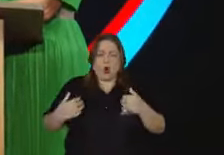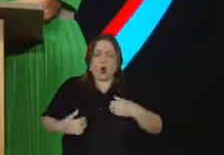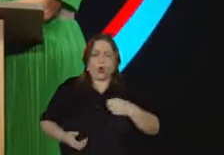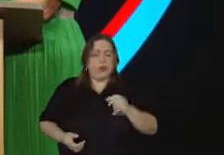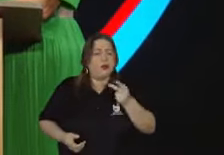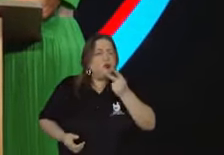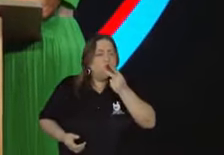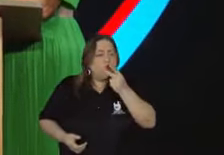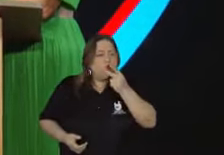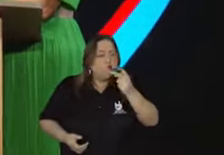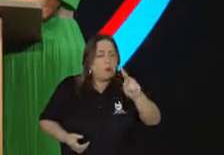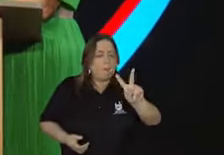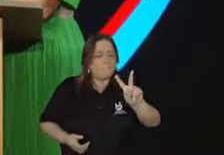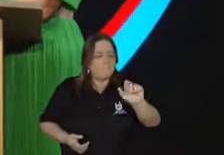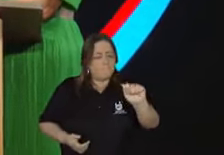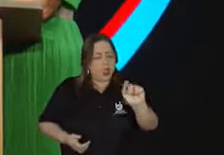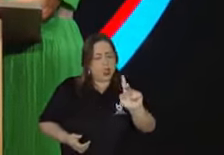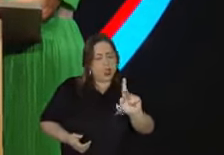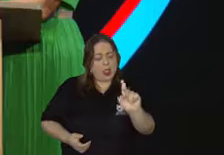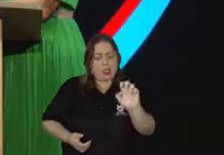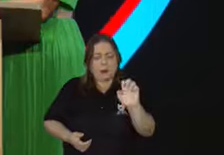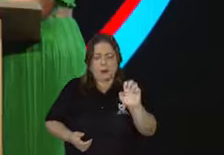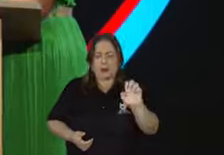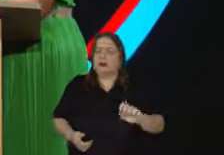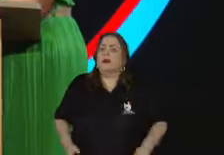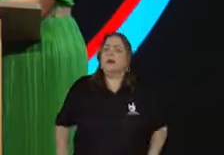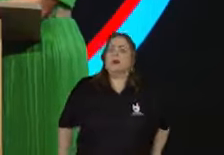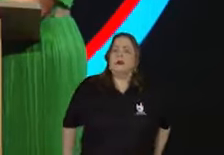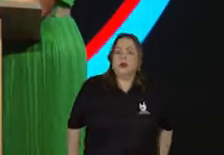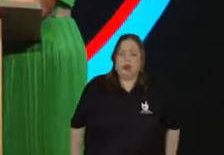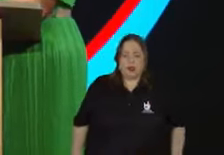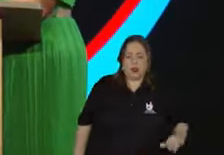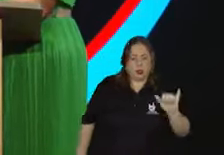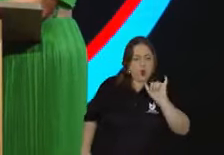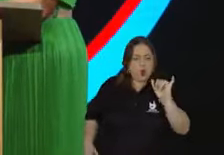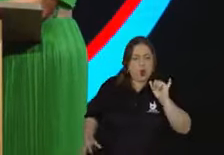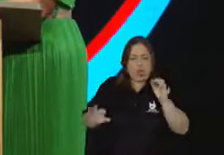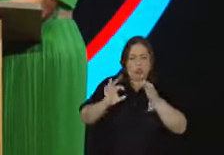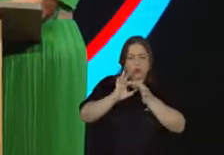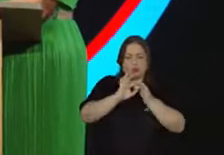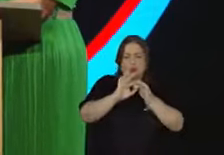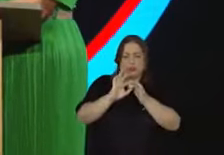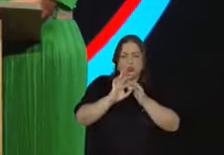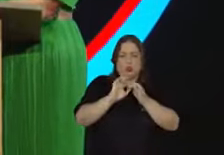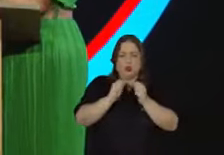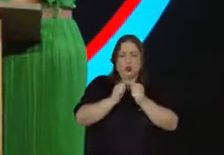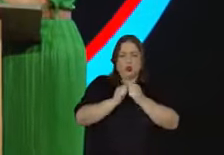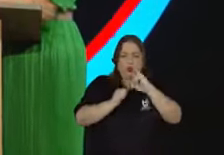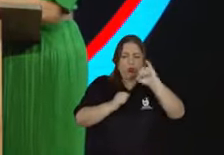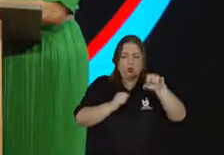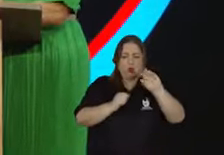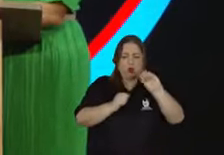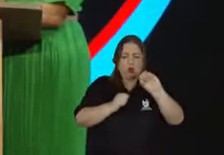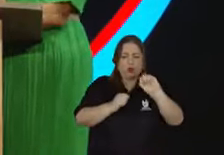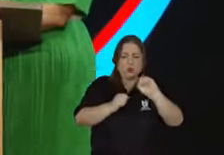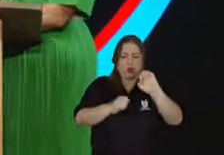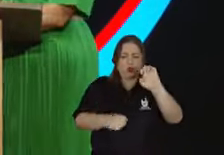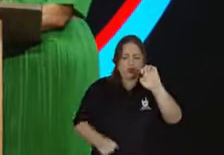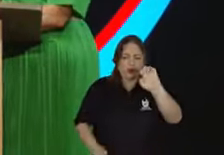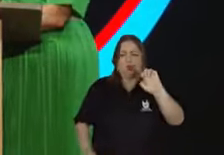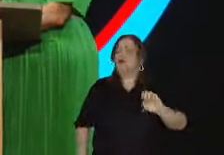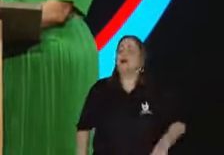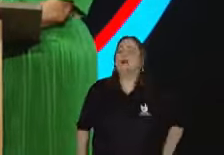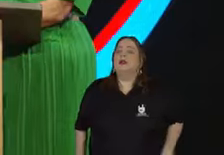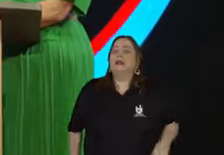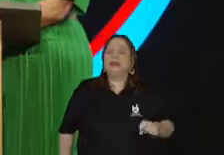adicción bien fuerte, hermano. So, vamos a unirnos también con José, ¿verdad? Que tiene esa información, necesito